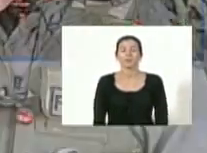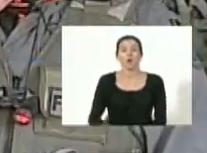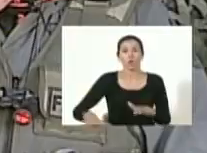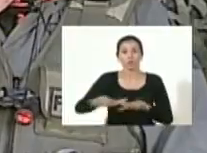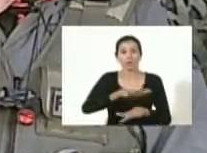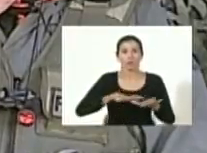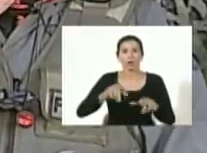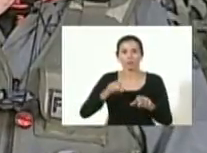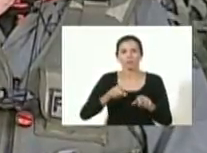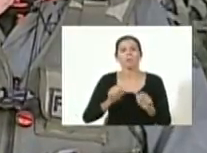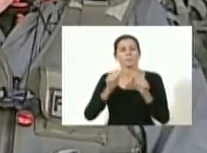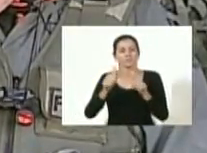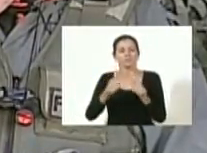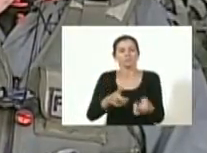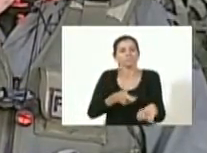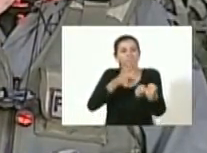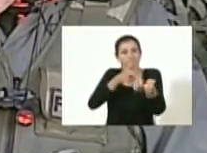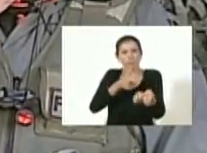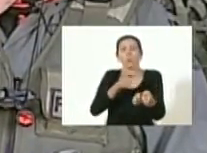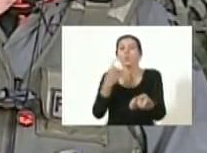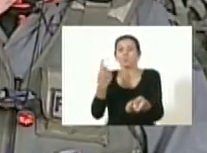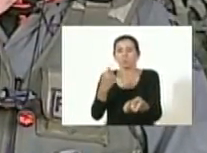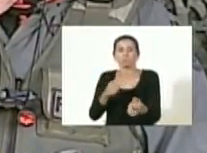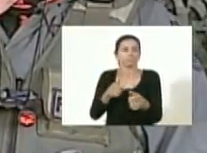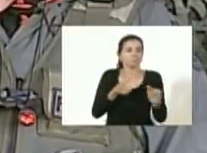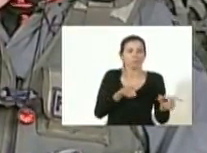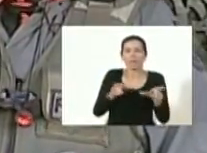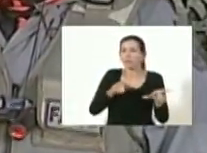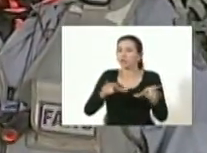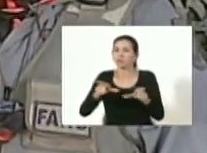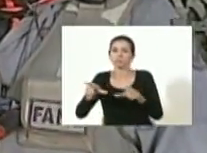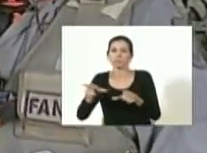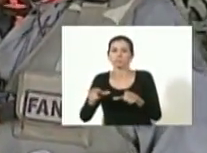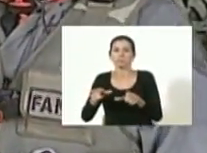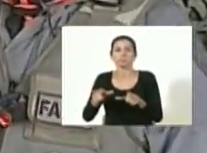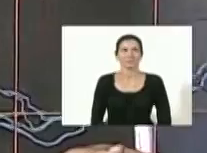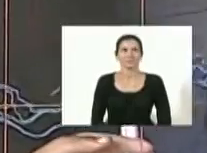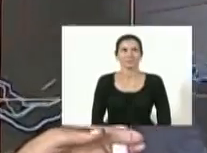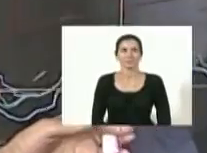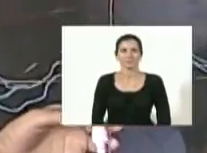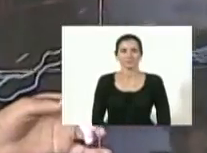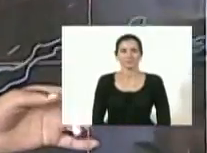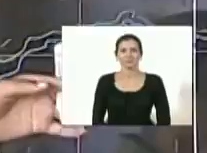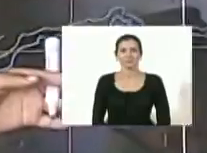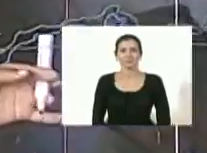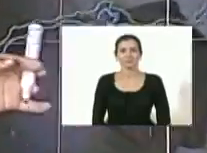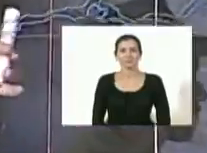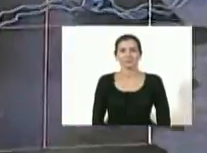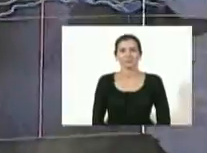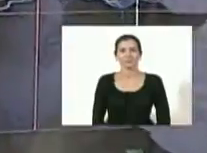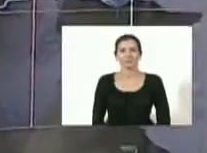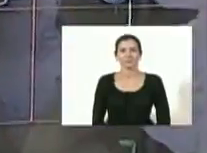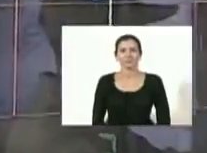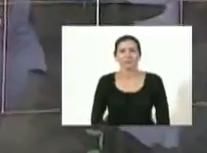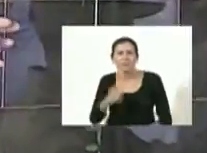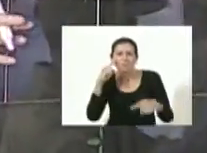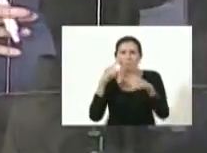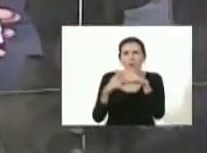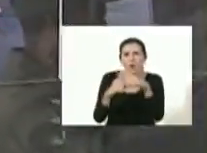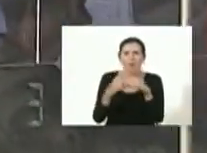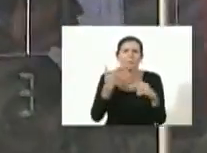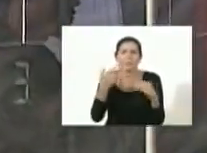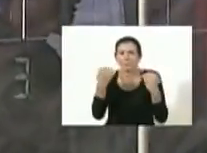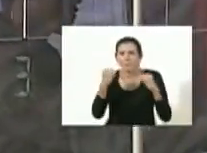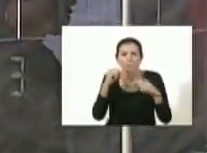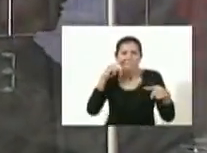a condición de combate 1 y activar el área de responsabilidad Zamora. Detectamos vectores aéreos til en el